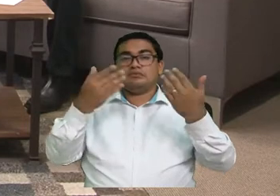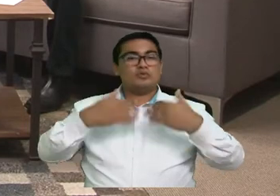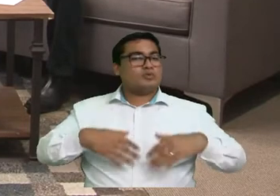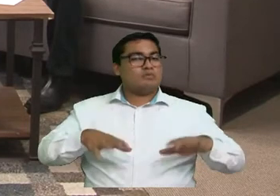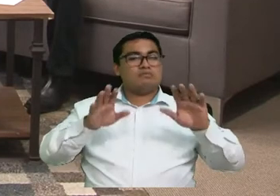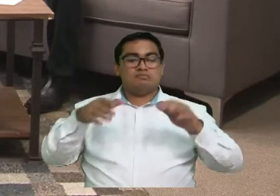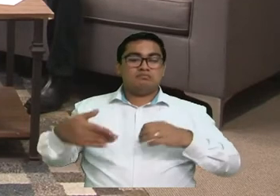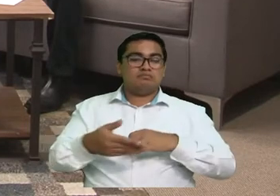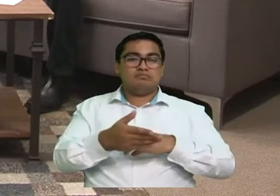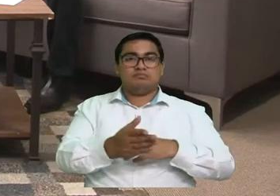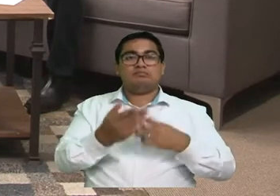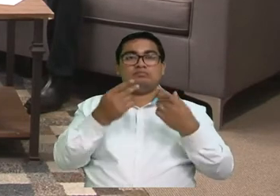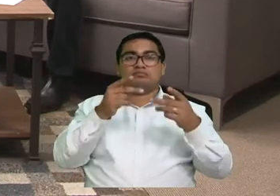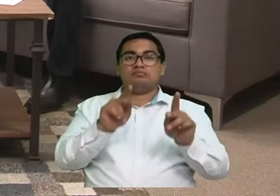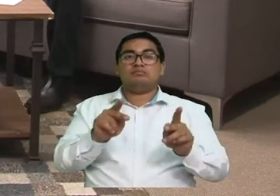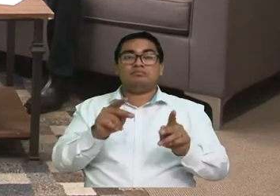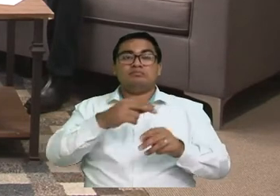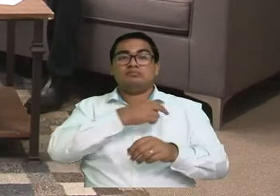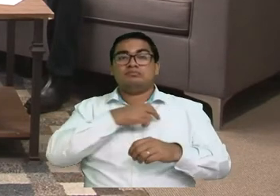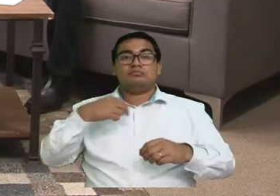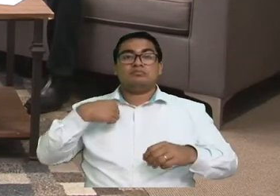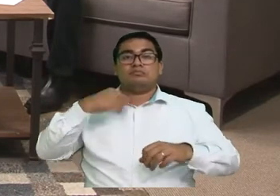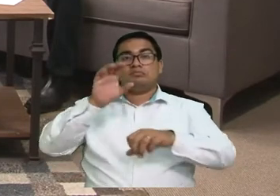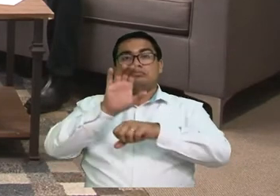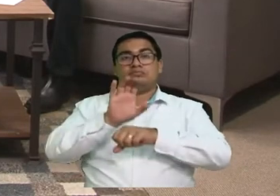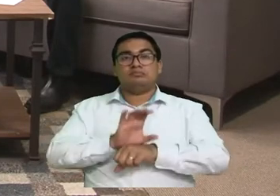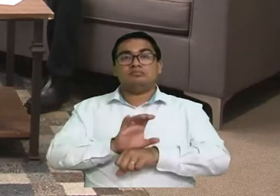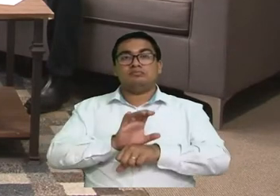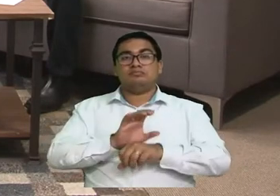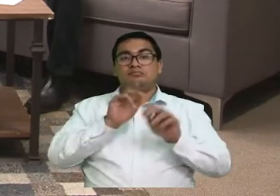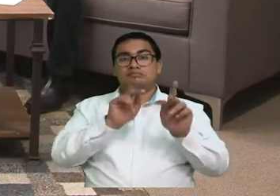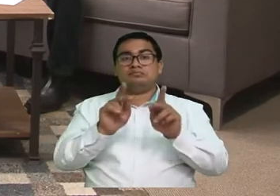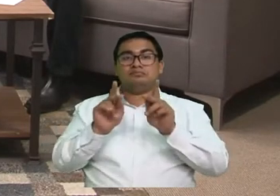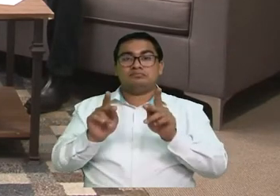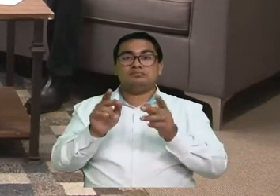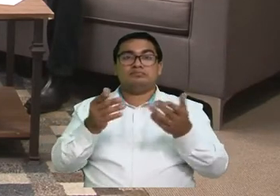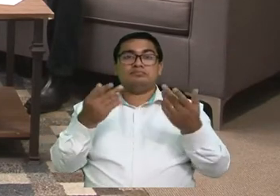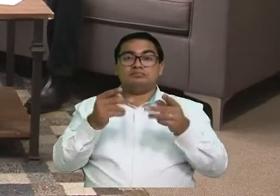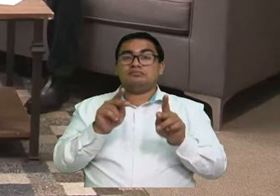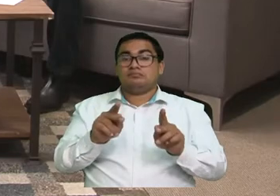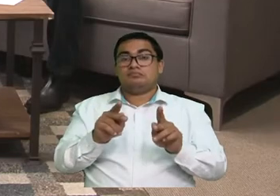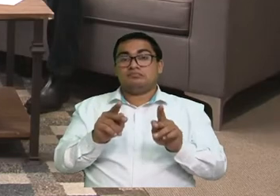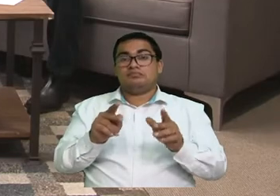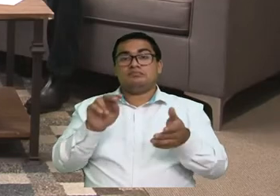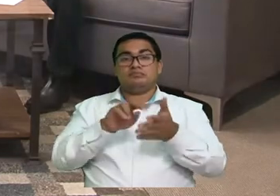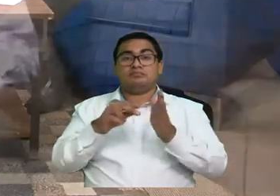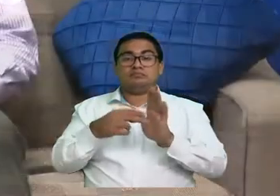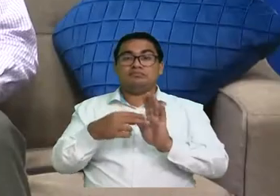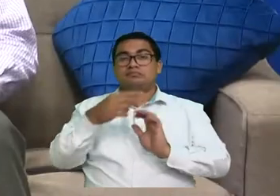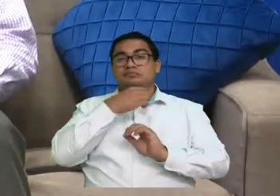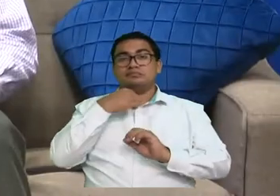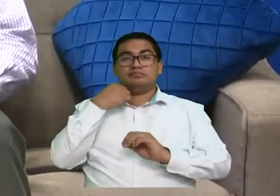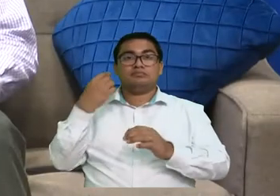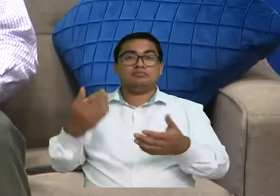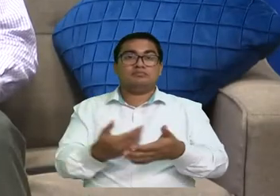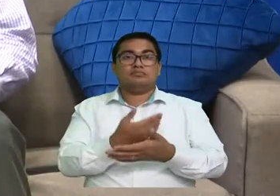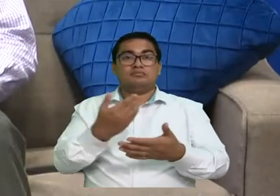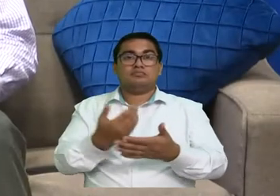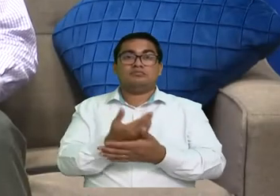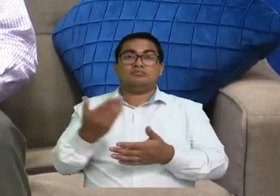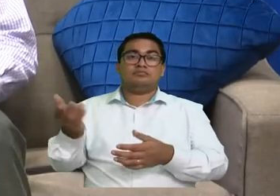el pescado, que es lo que habitualmente a veces estamos más acostumbrados. Sin embargo, hay una apertura real de nuevos frutos del